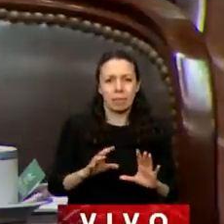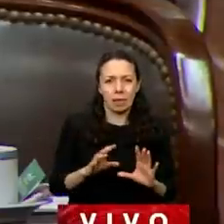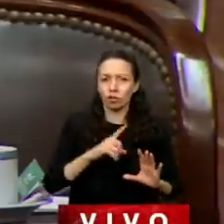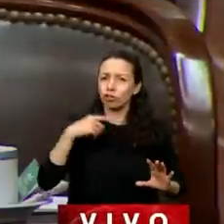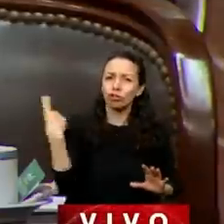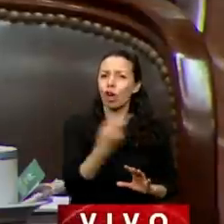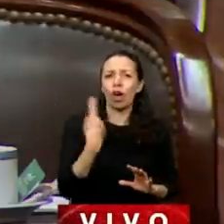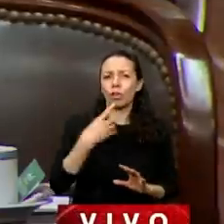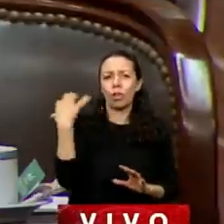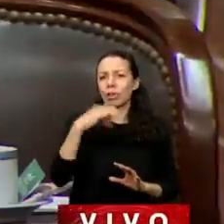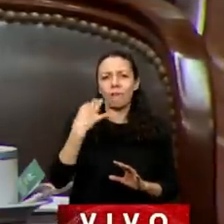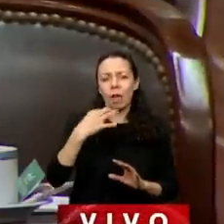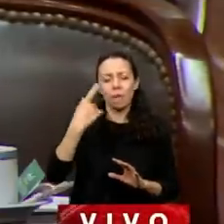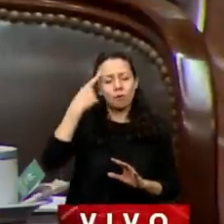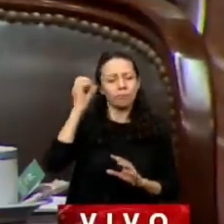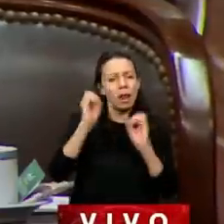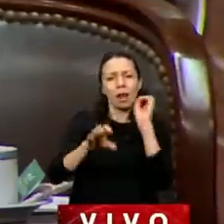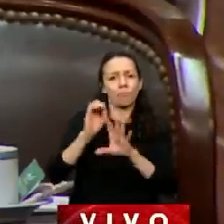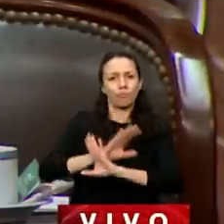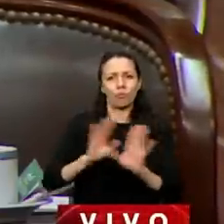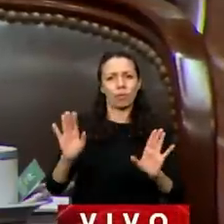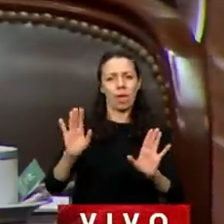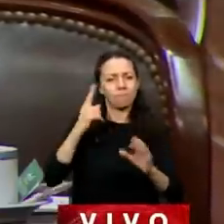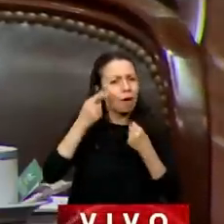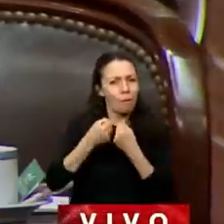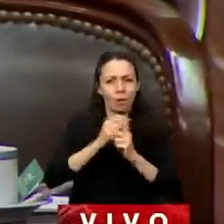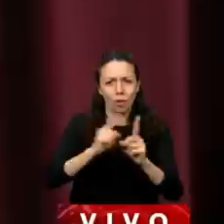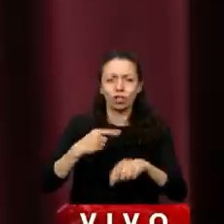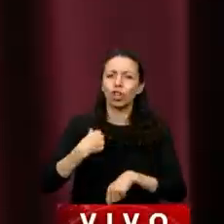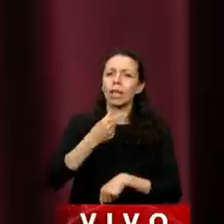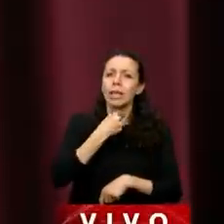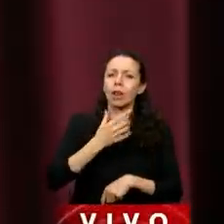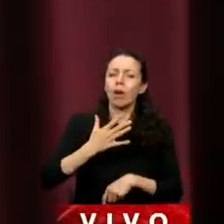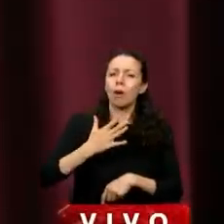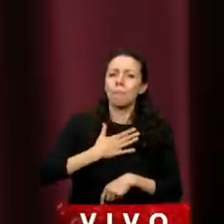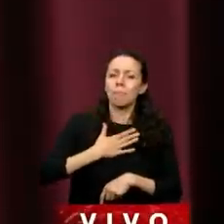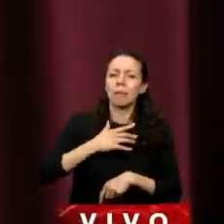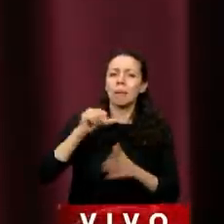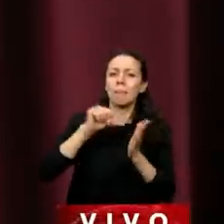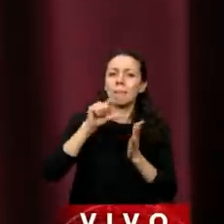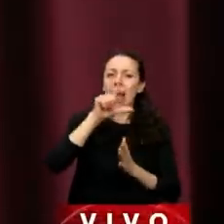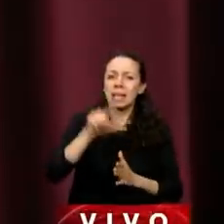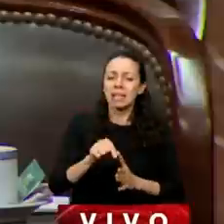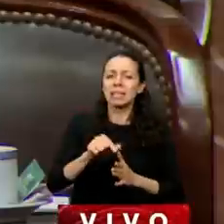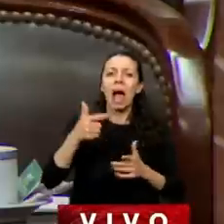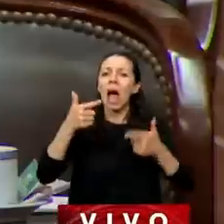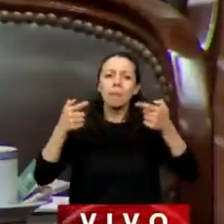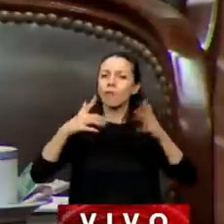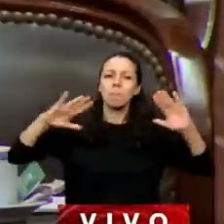debemos repudiar. Yo quiero un país con menos armas de fuego y quiero